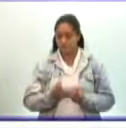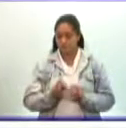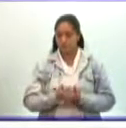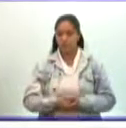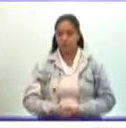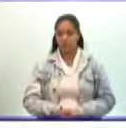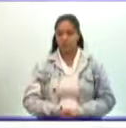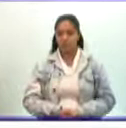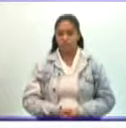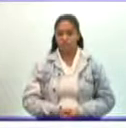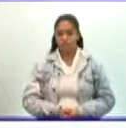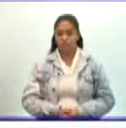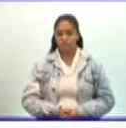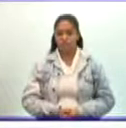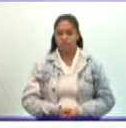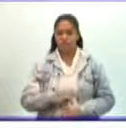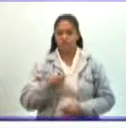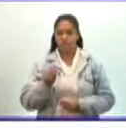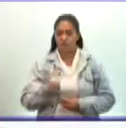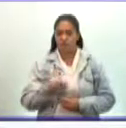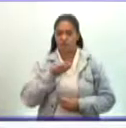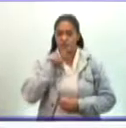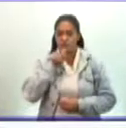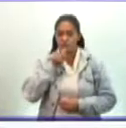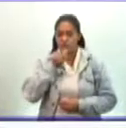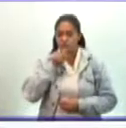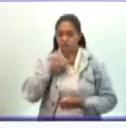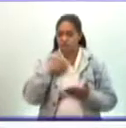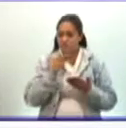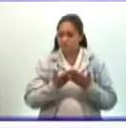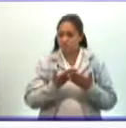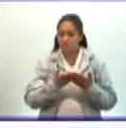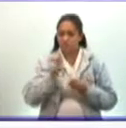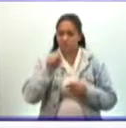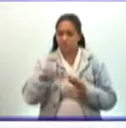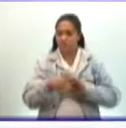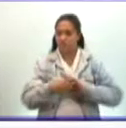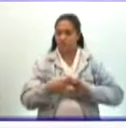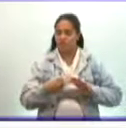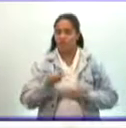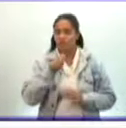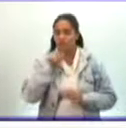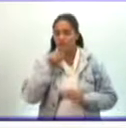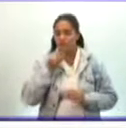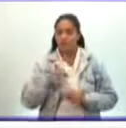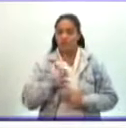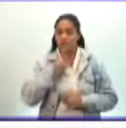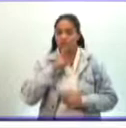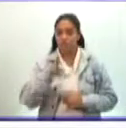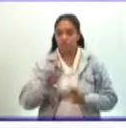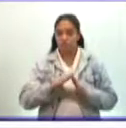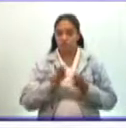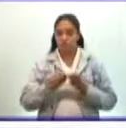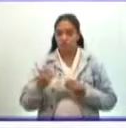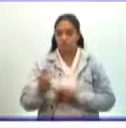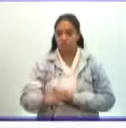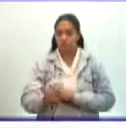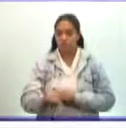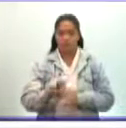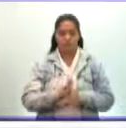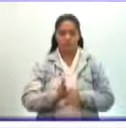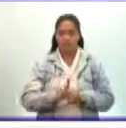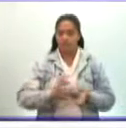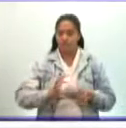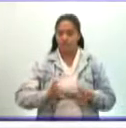para que ustedes puedan comprobar que en nuestra asignatura podemos resolver los ejercicios por